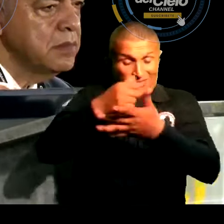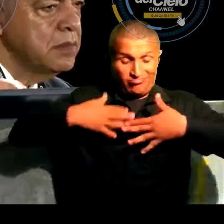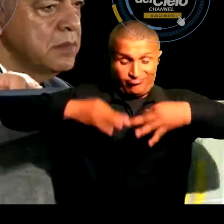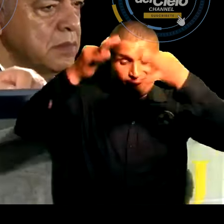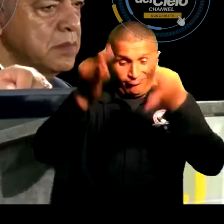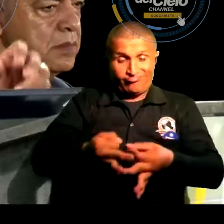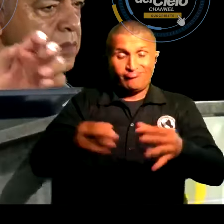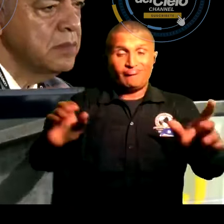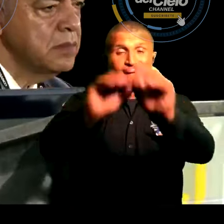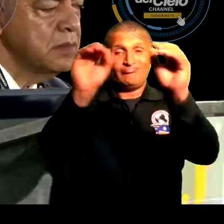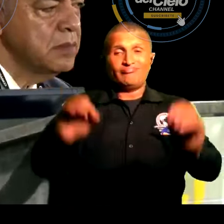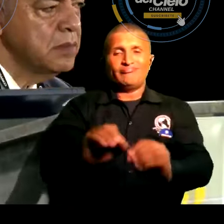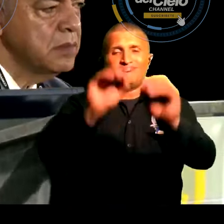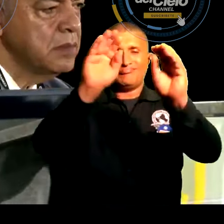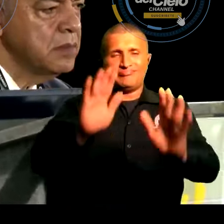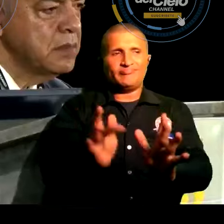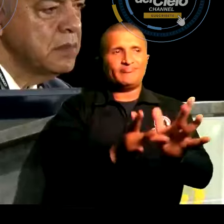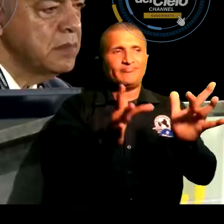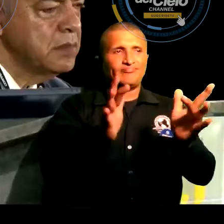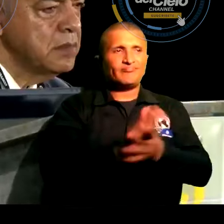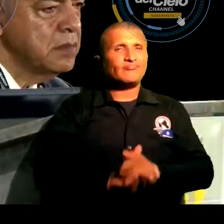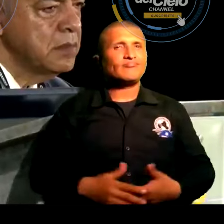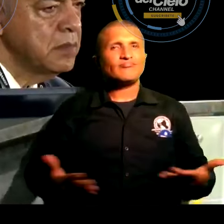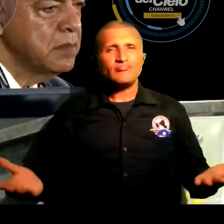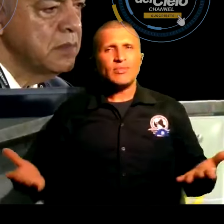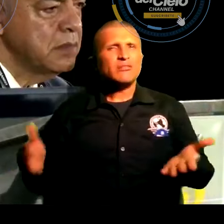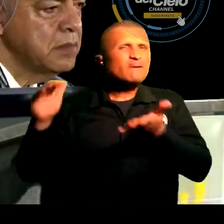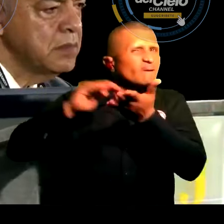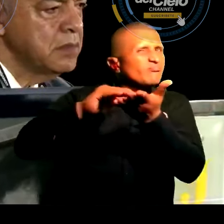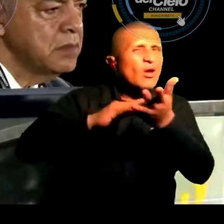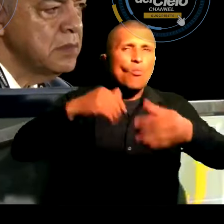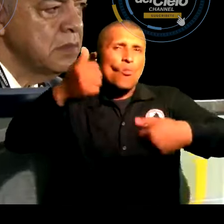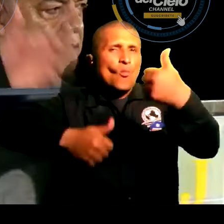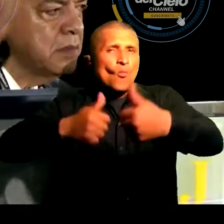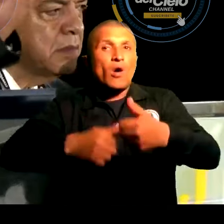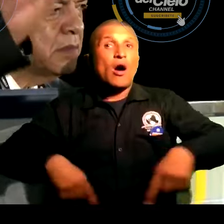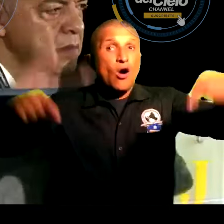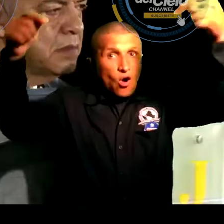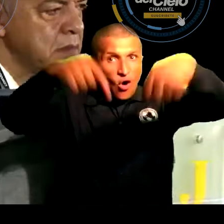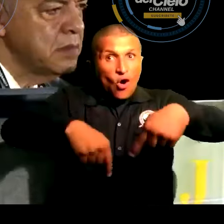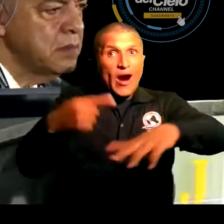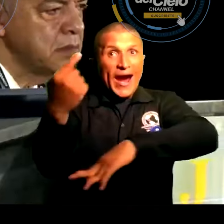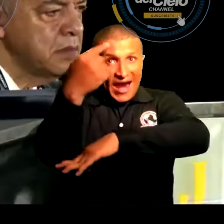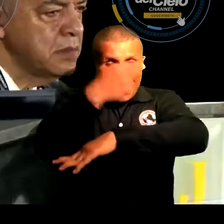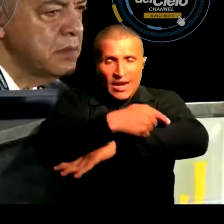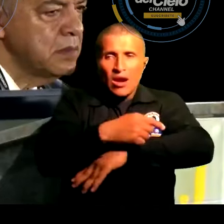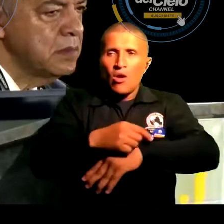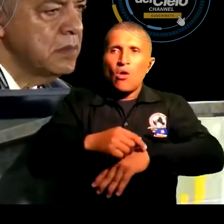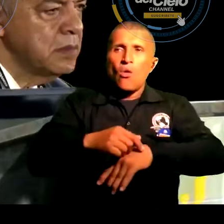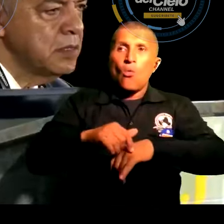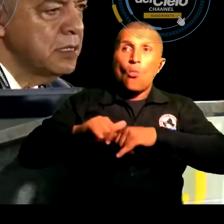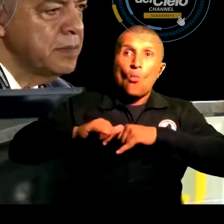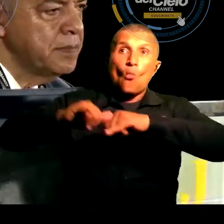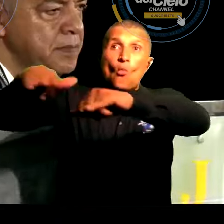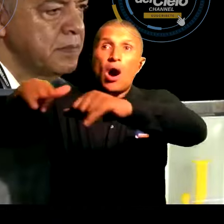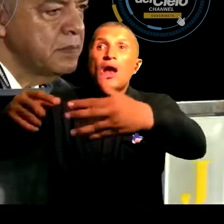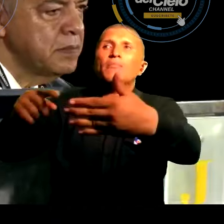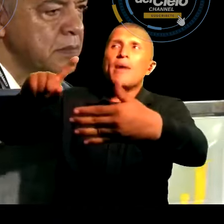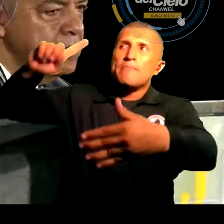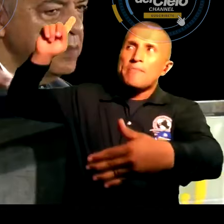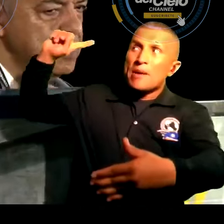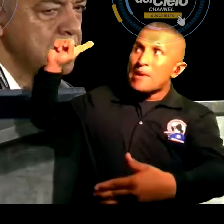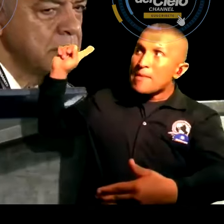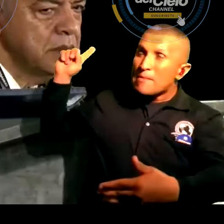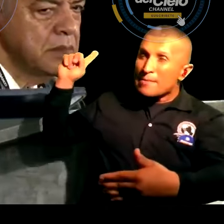Señor. El asunto es que hoy, al igual que en el primer siglo,